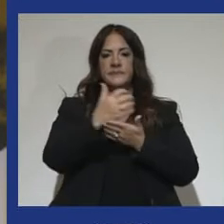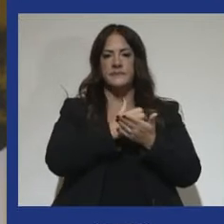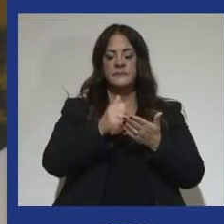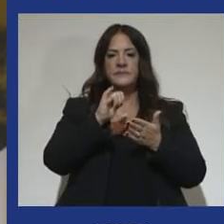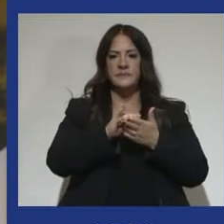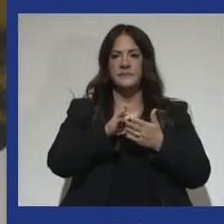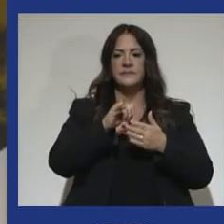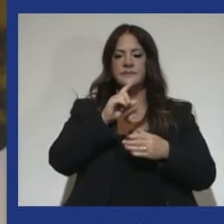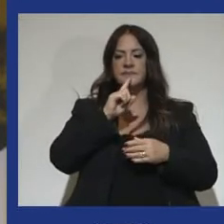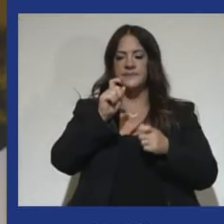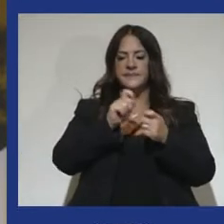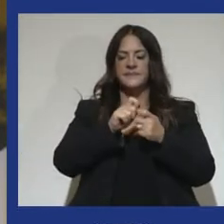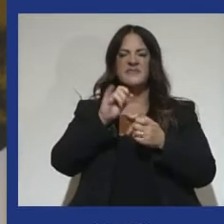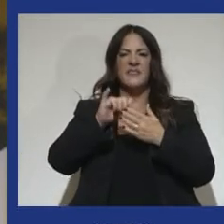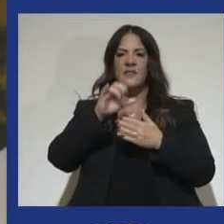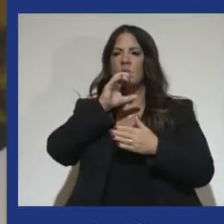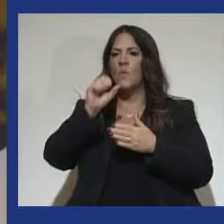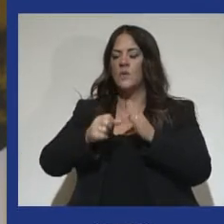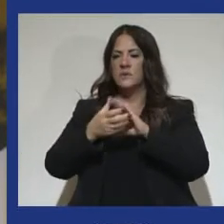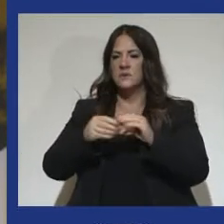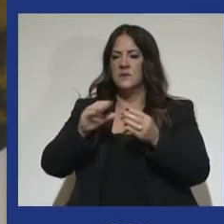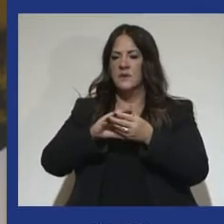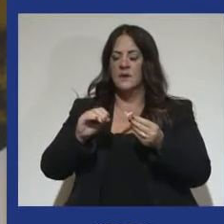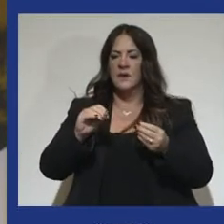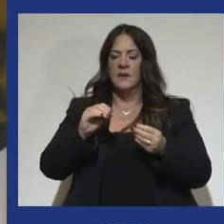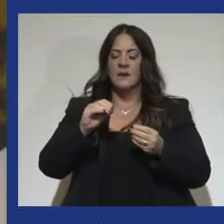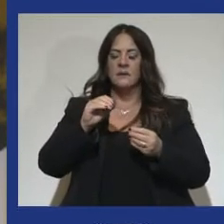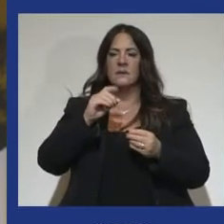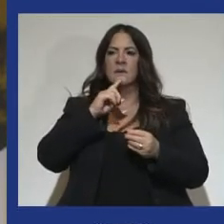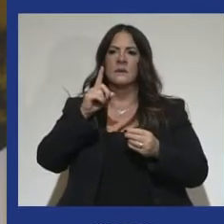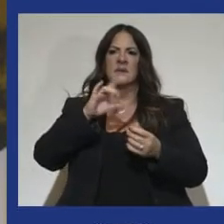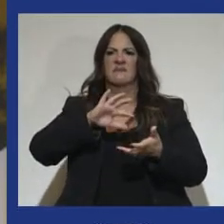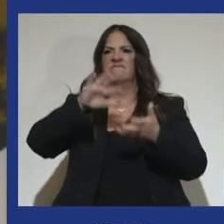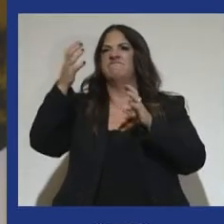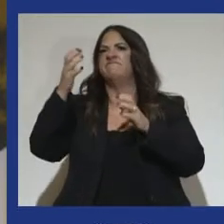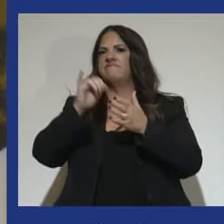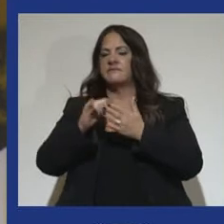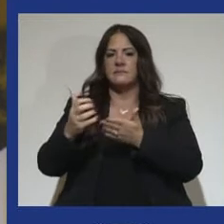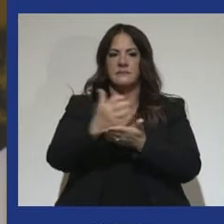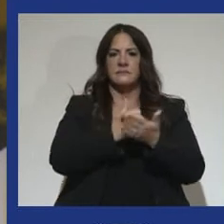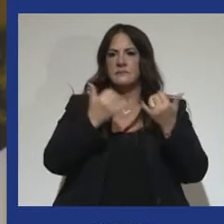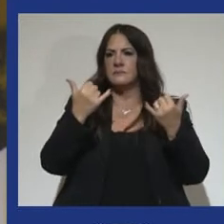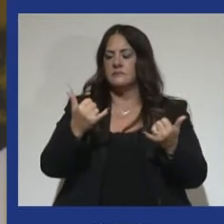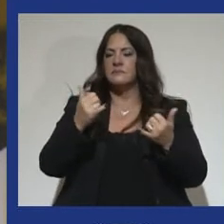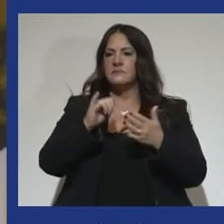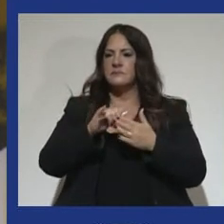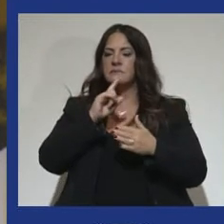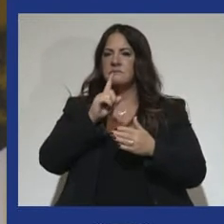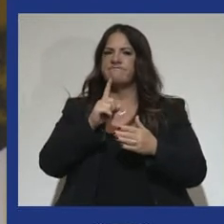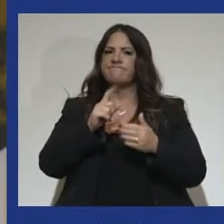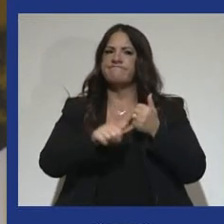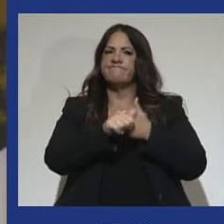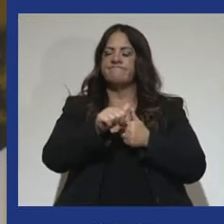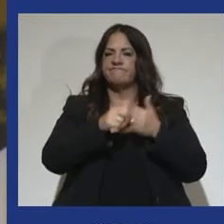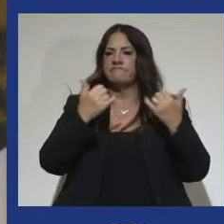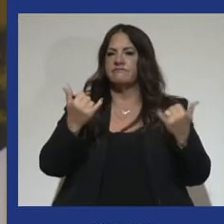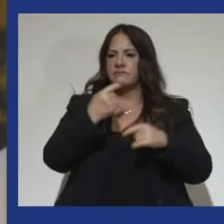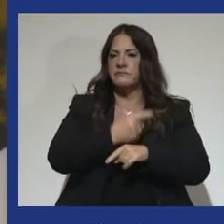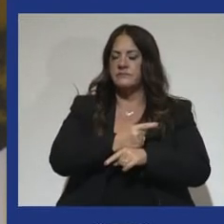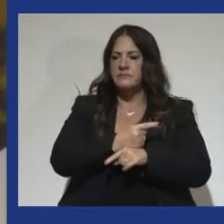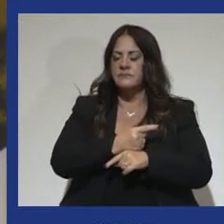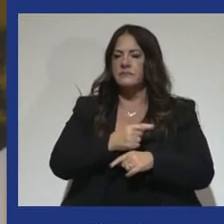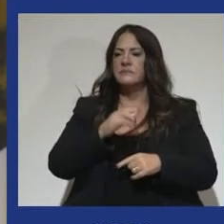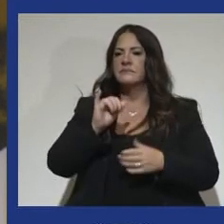ingresos tributarios esto es hoy un vieja historia de la volatilidad de ingresos pero aún existe hoy día